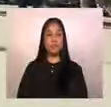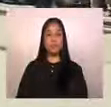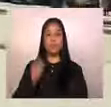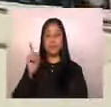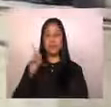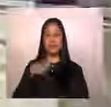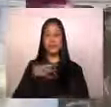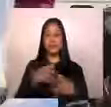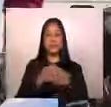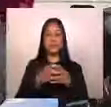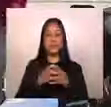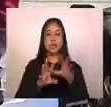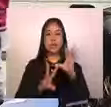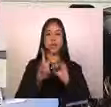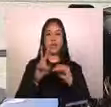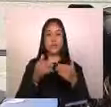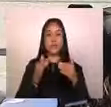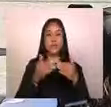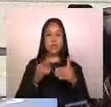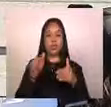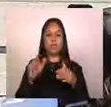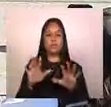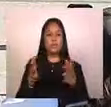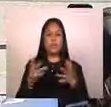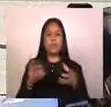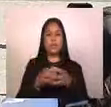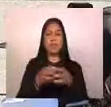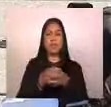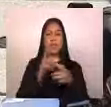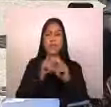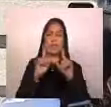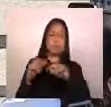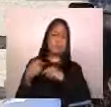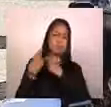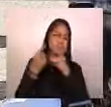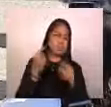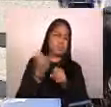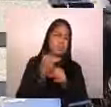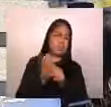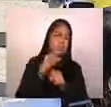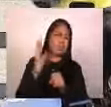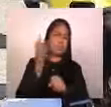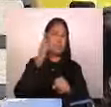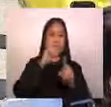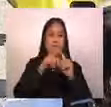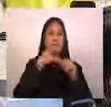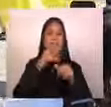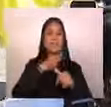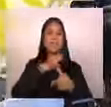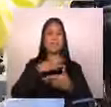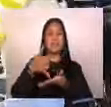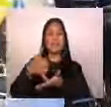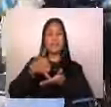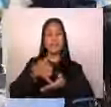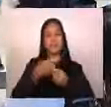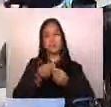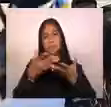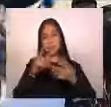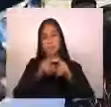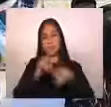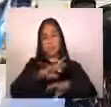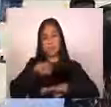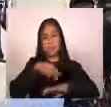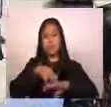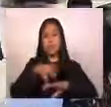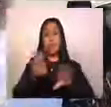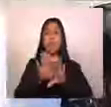La banda del Colegio 12 de Octubre es una banda con una trayectoria de años en los cuales ha obtenido reconocimientos a